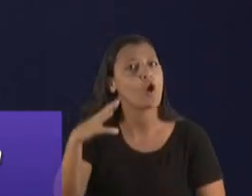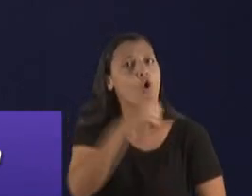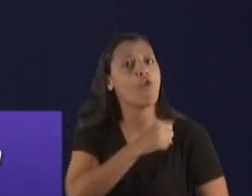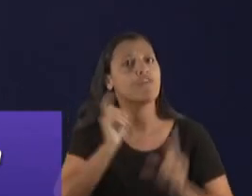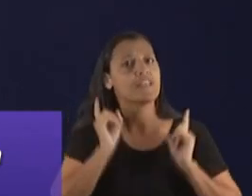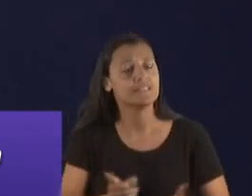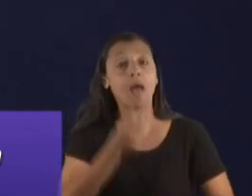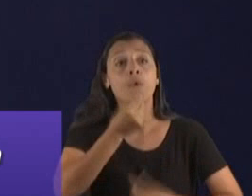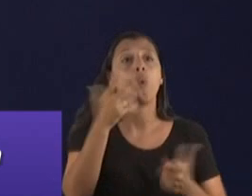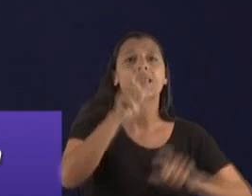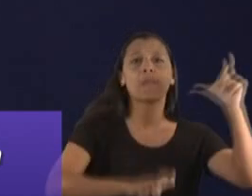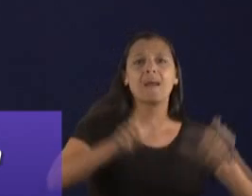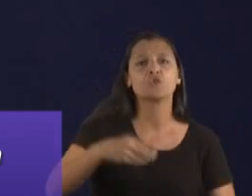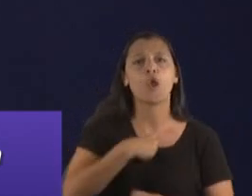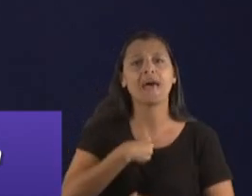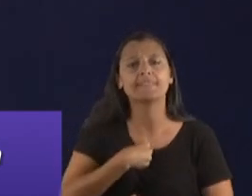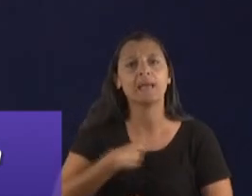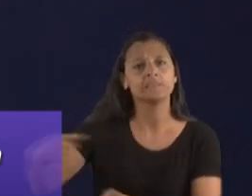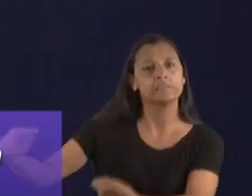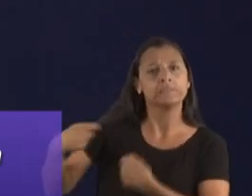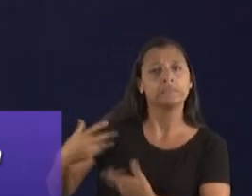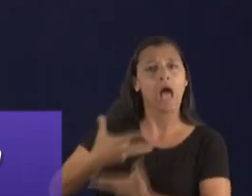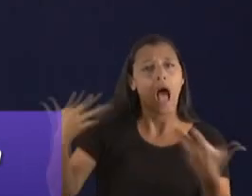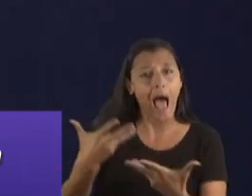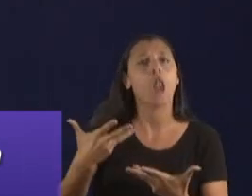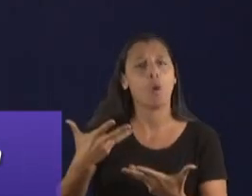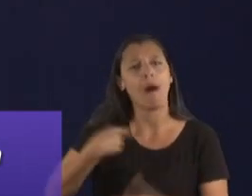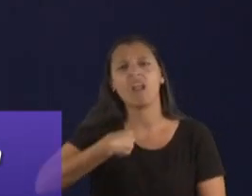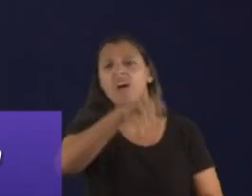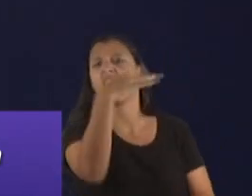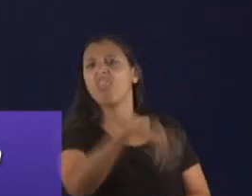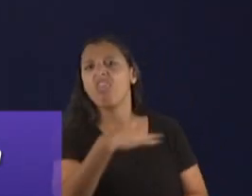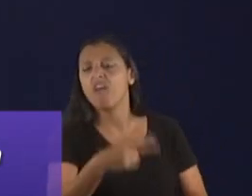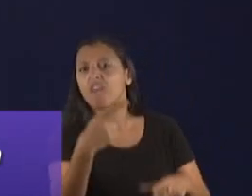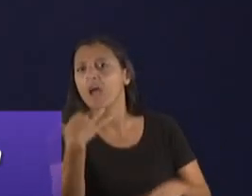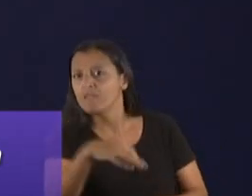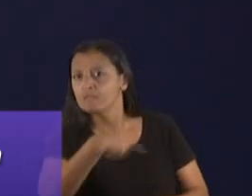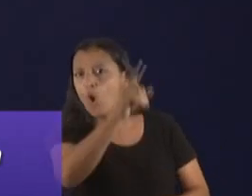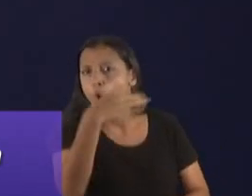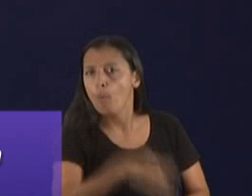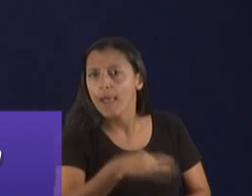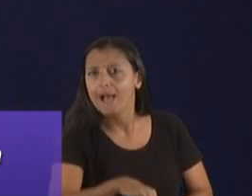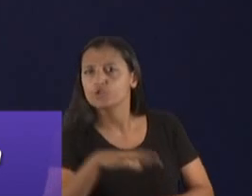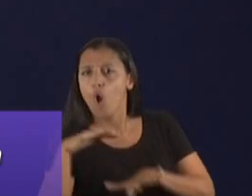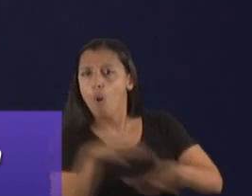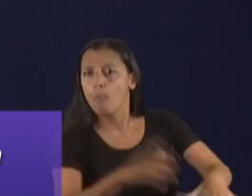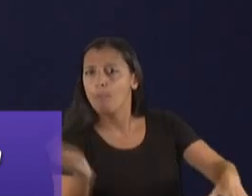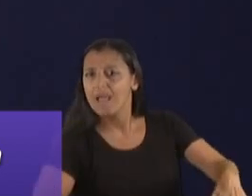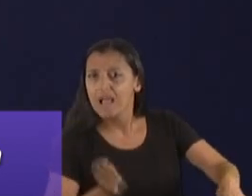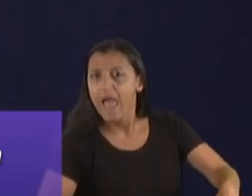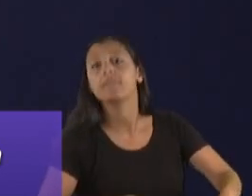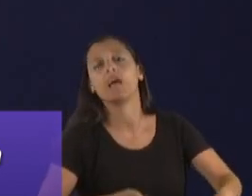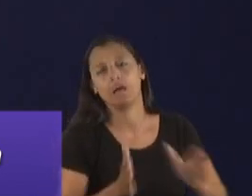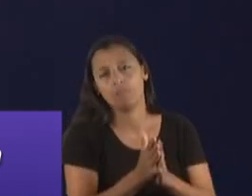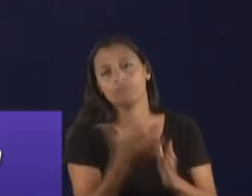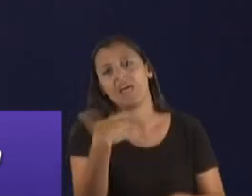cualquiera que se sienta amenazado o extorsionado para ir a estos encuentros